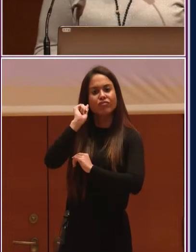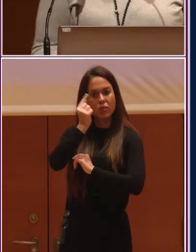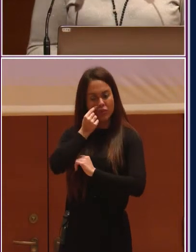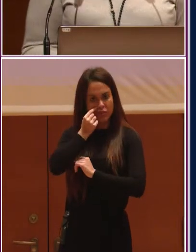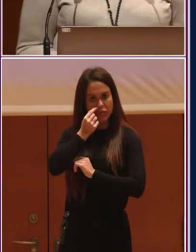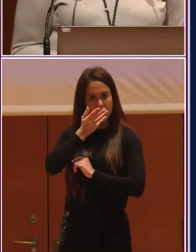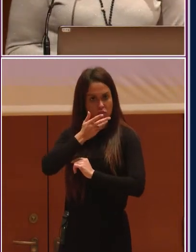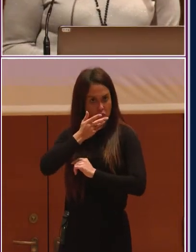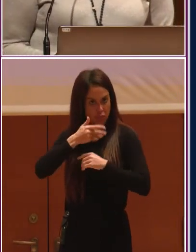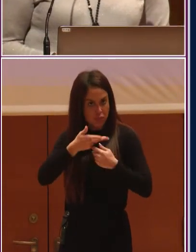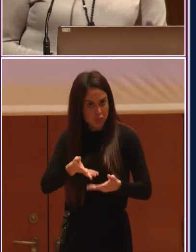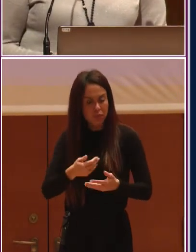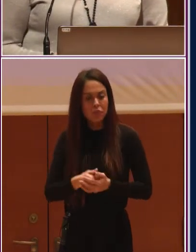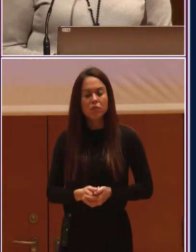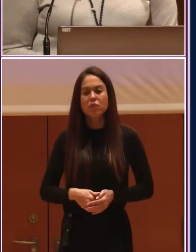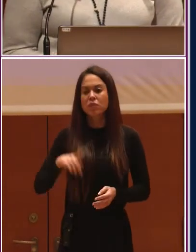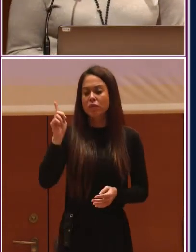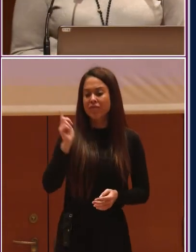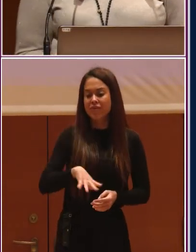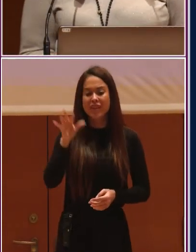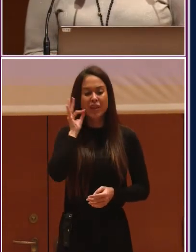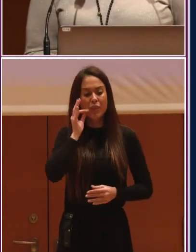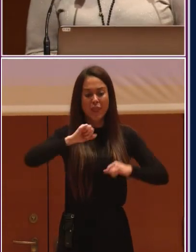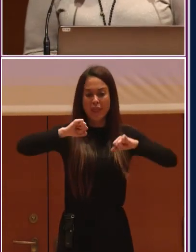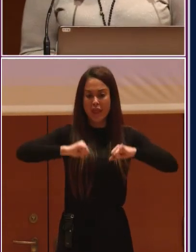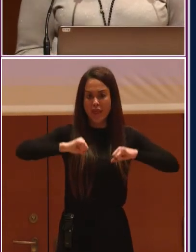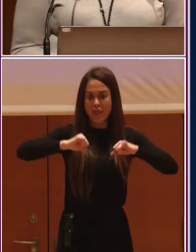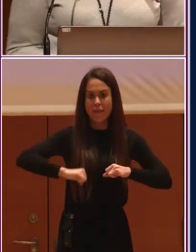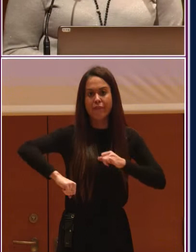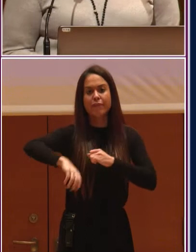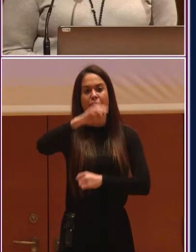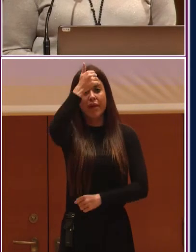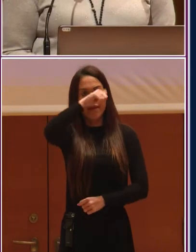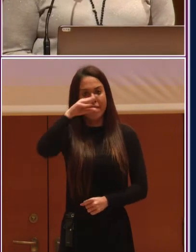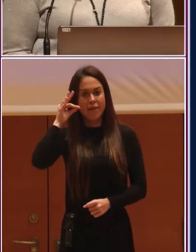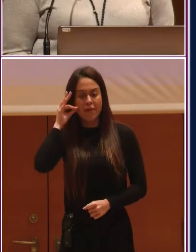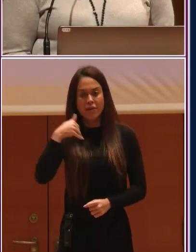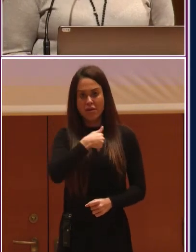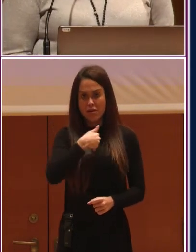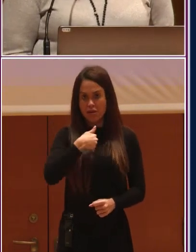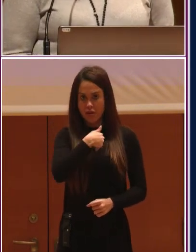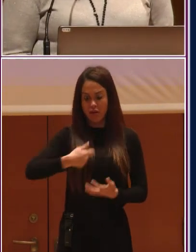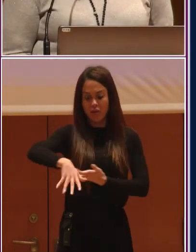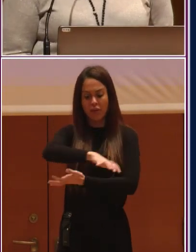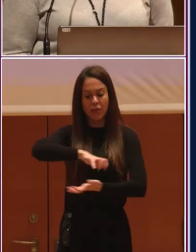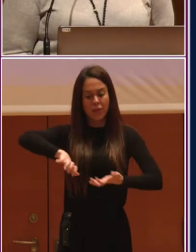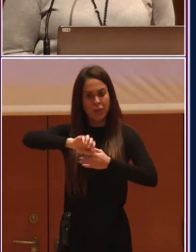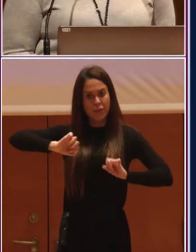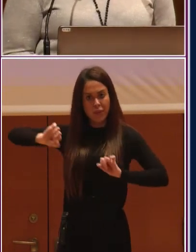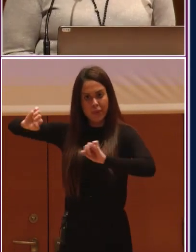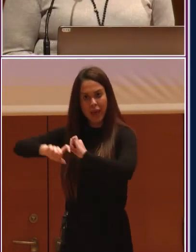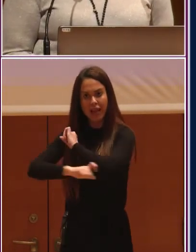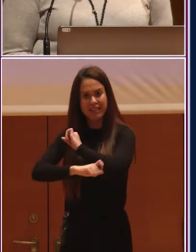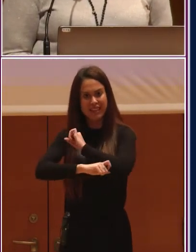conocer los recursos para prevenir y para atender para prevenir la violencia contra las mujeres y para atender a estas